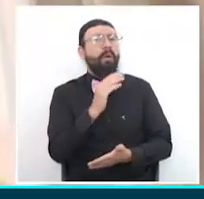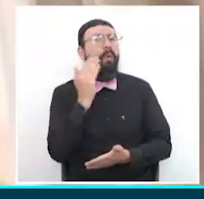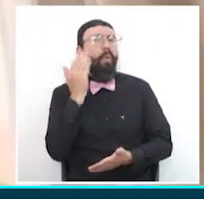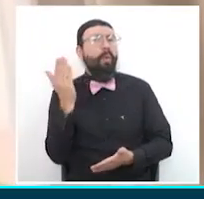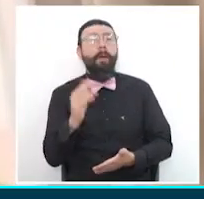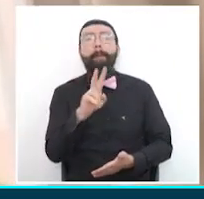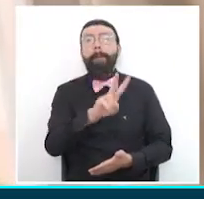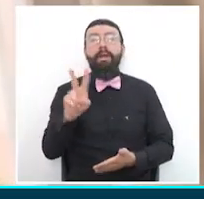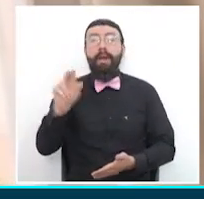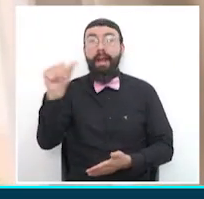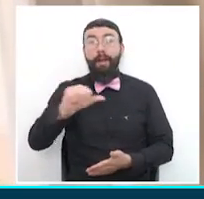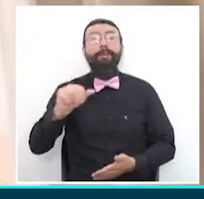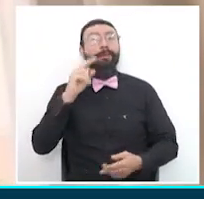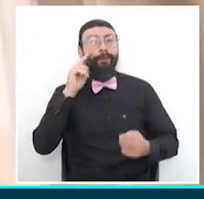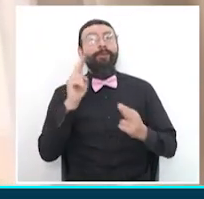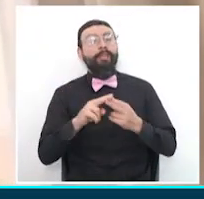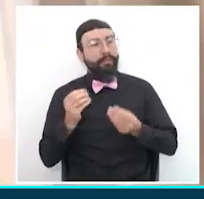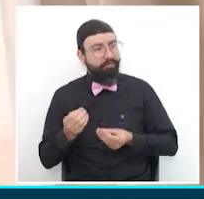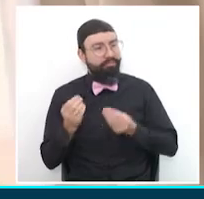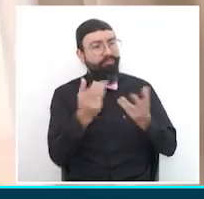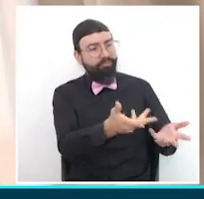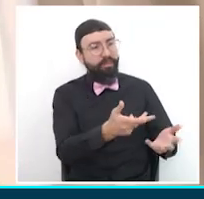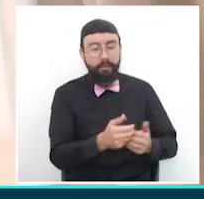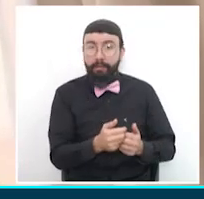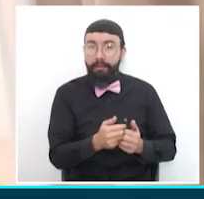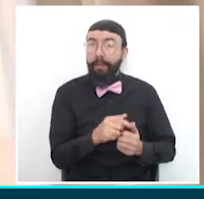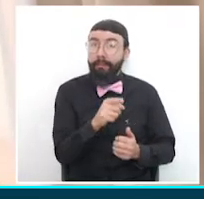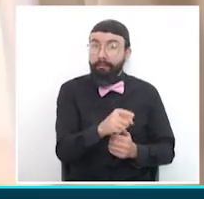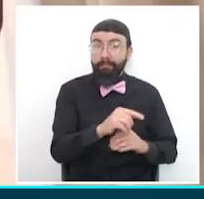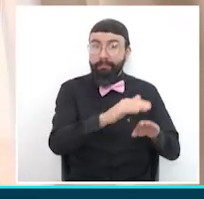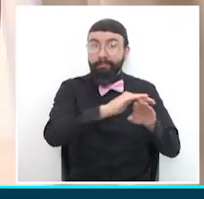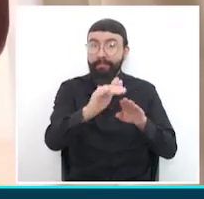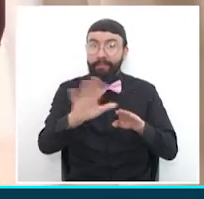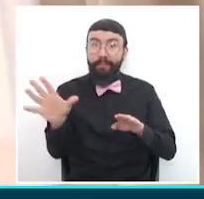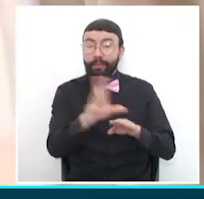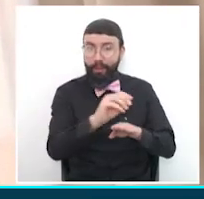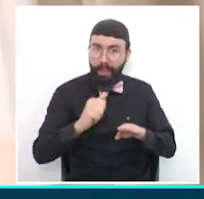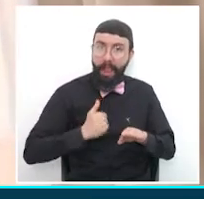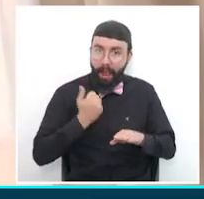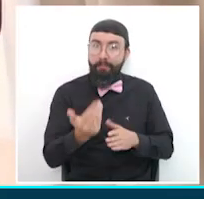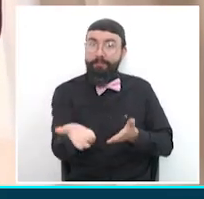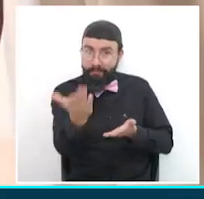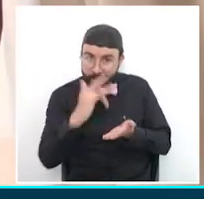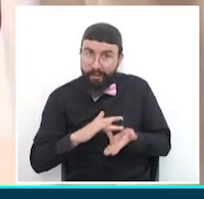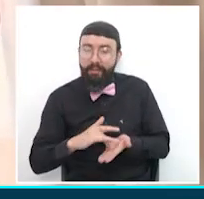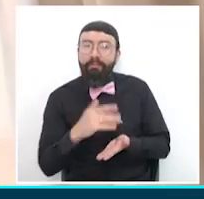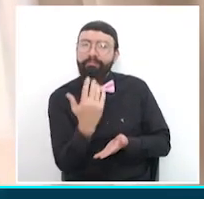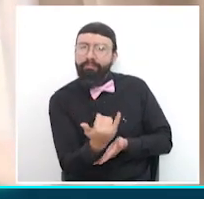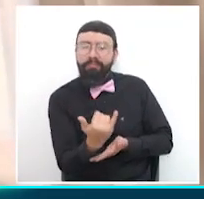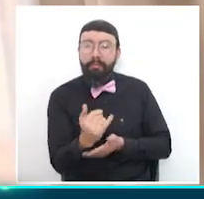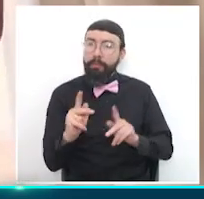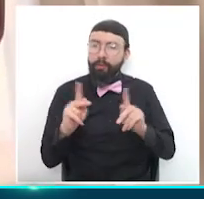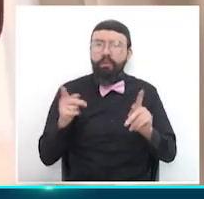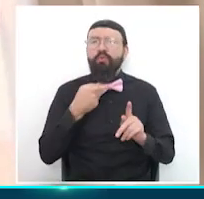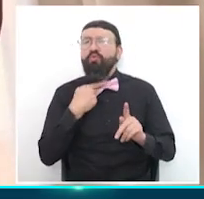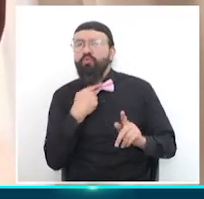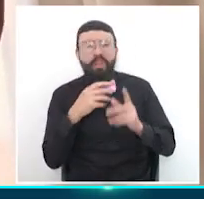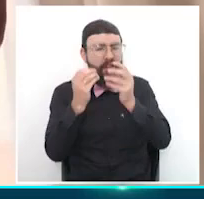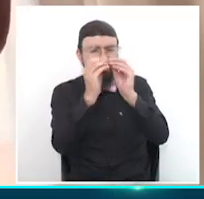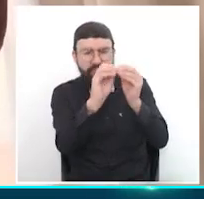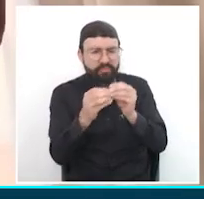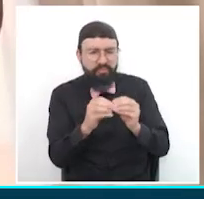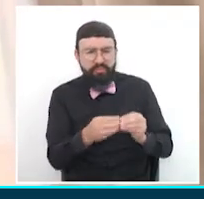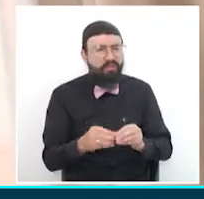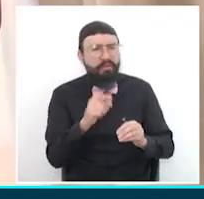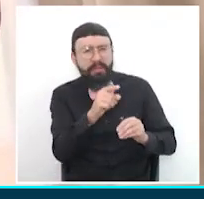agosto de este año. Así que pues los invitamos a todos, esperamos que los artistas plásticos, artistas visuales y